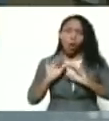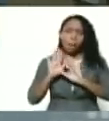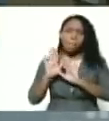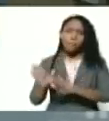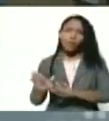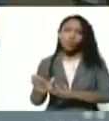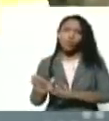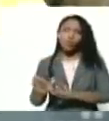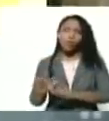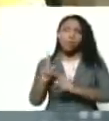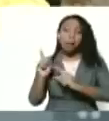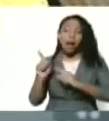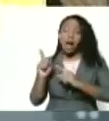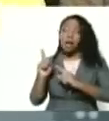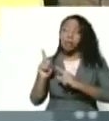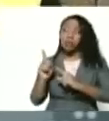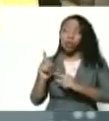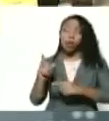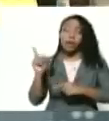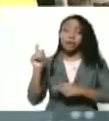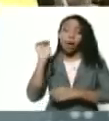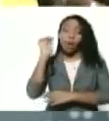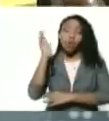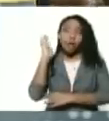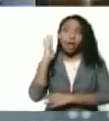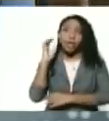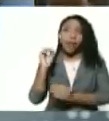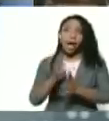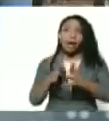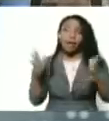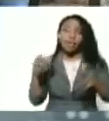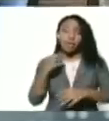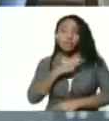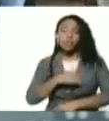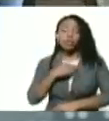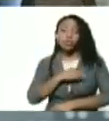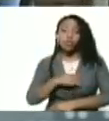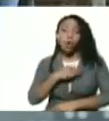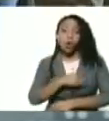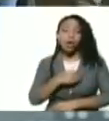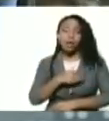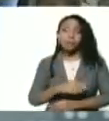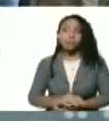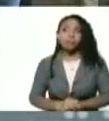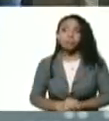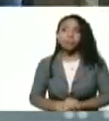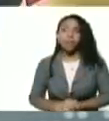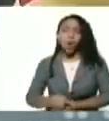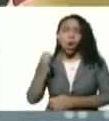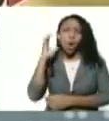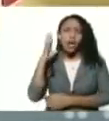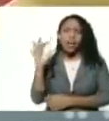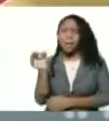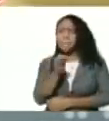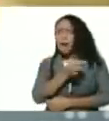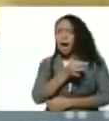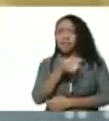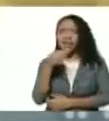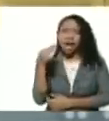apoyo. Para eso es precisamente estas jornadas de las grandes misiones, de las misiones. Jornadas